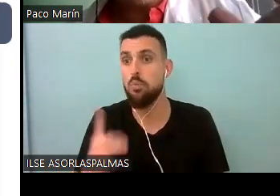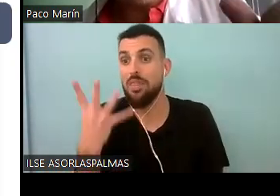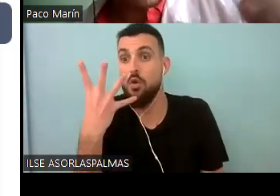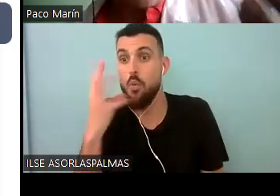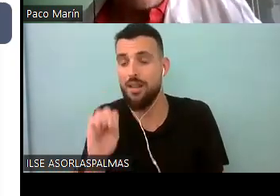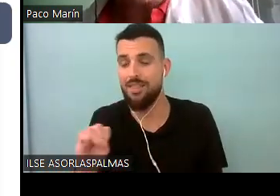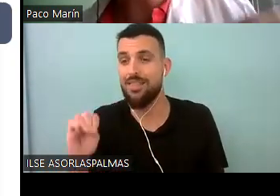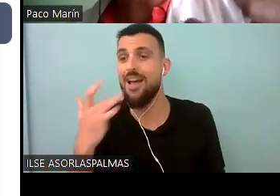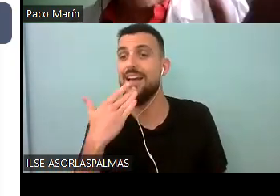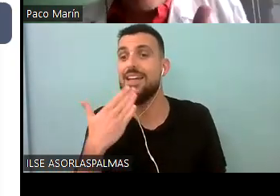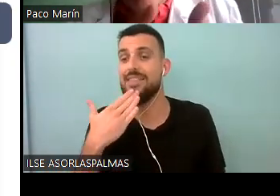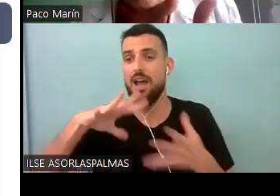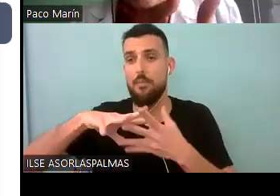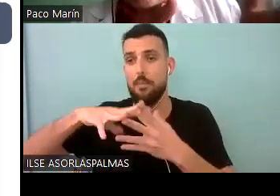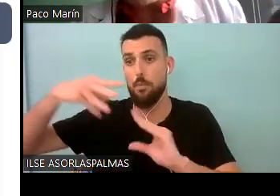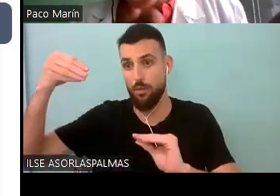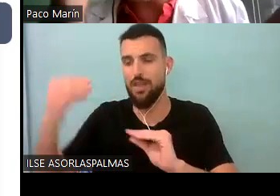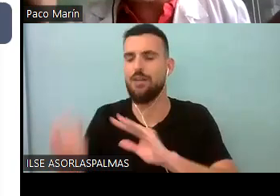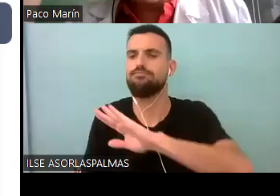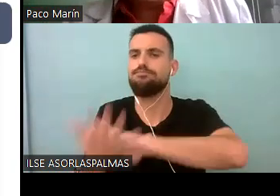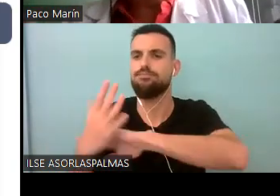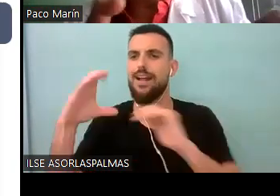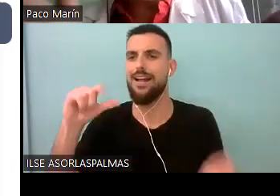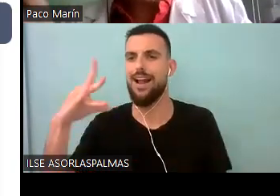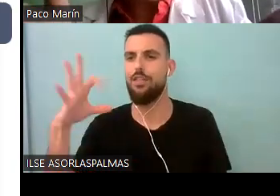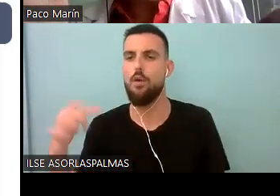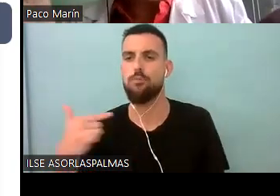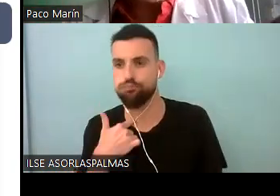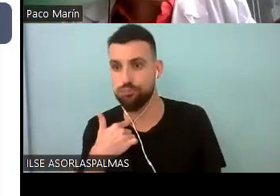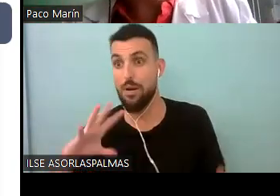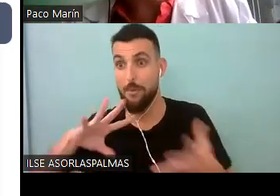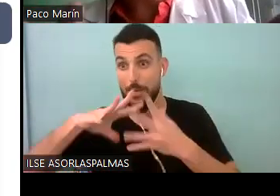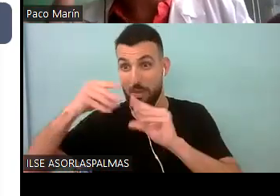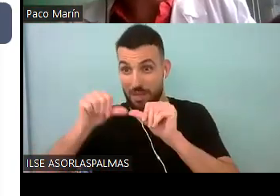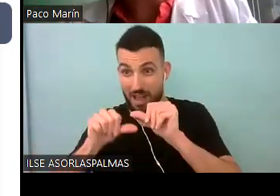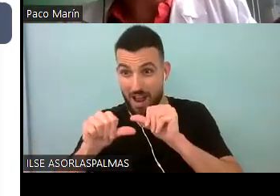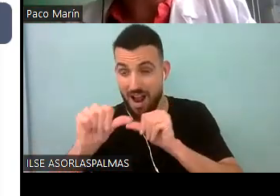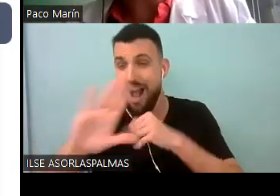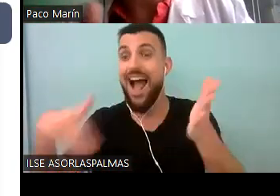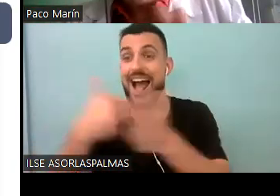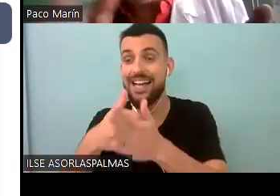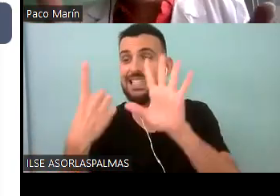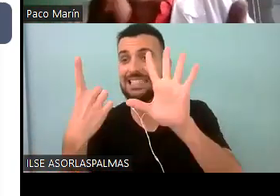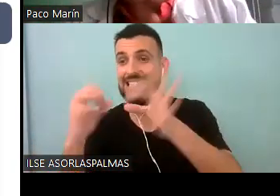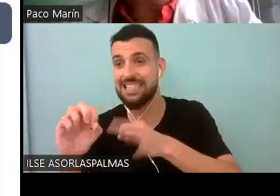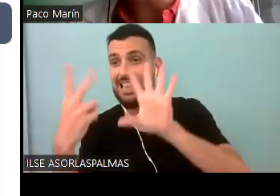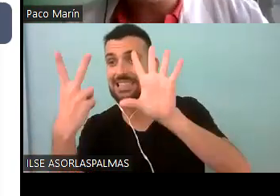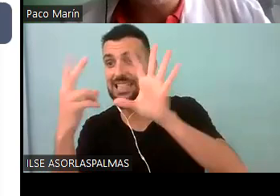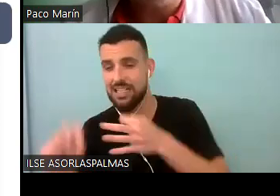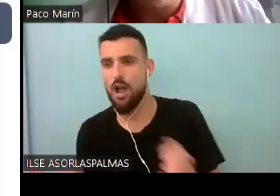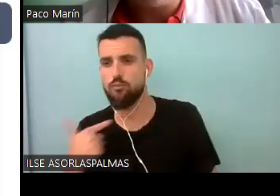perdiendo calcio, porque desde la menopausia a estos 60, 65, 70 años, pues pasan